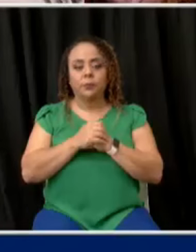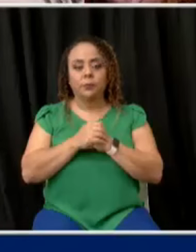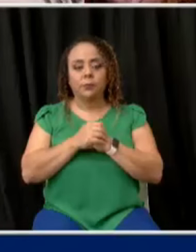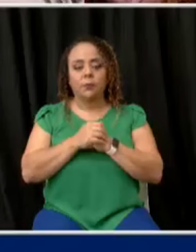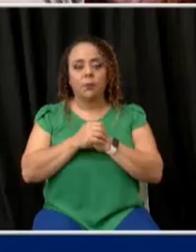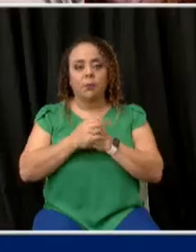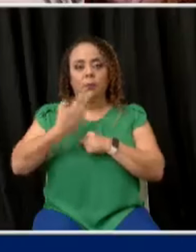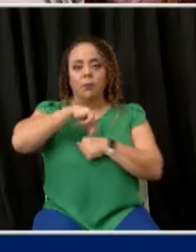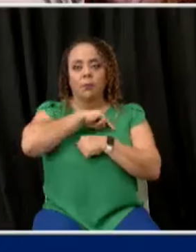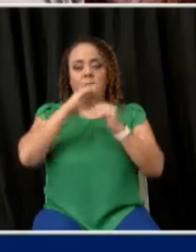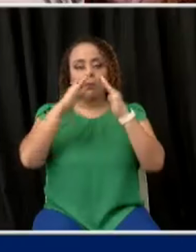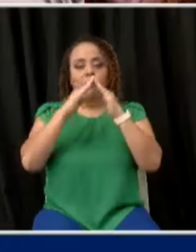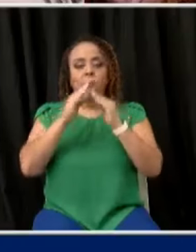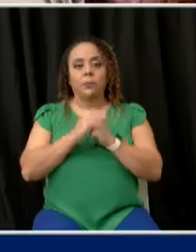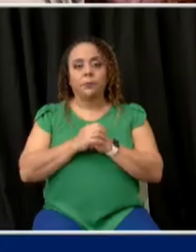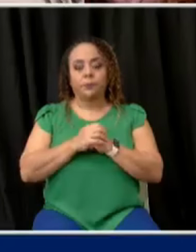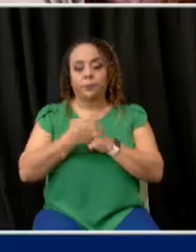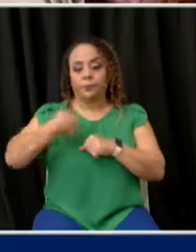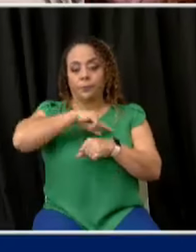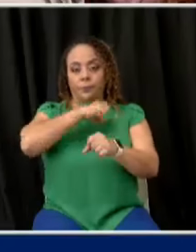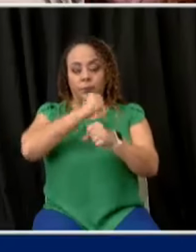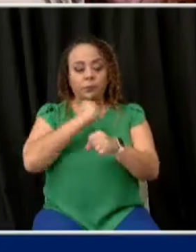nuestra casa, en nuestro trabajo,